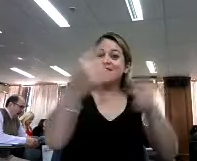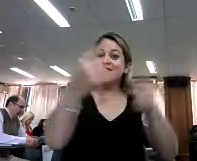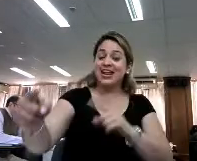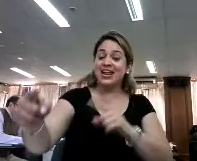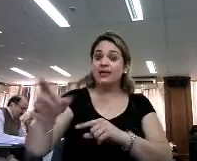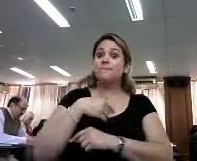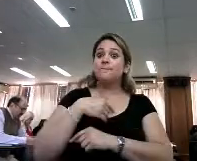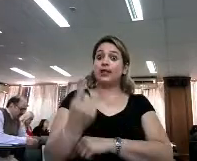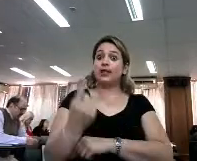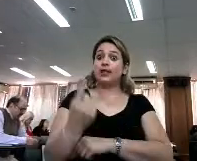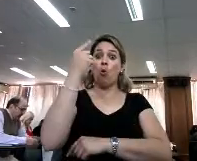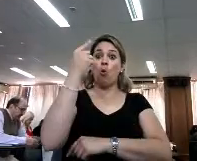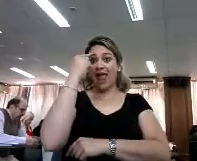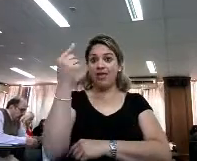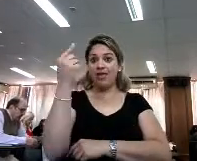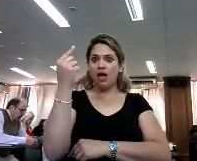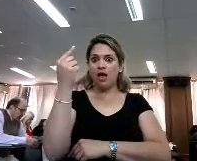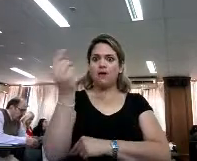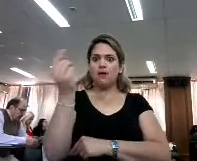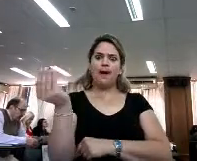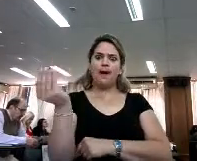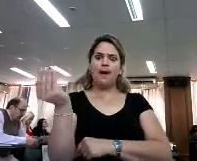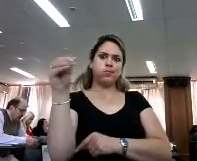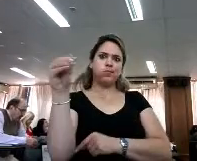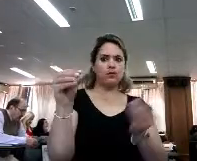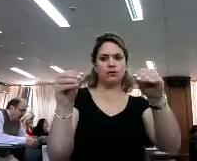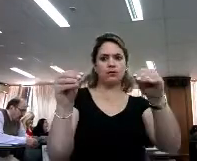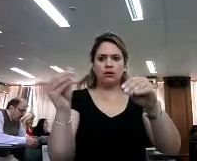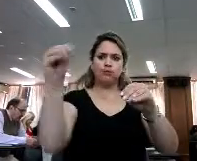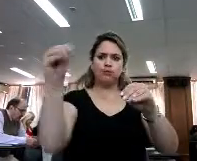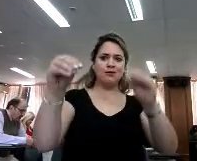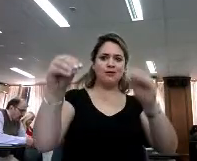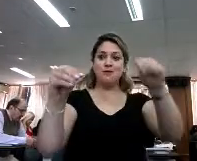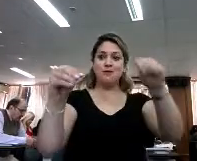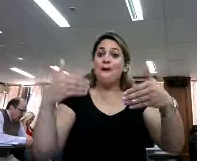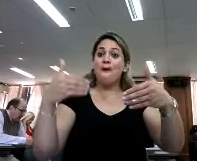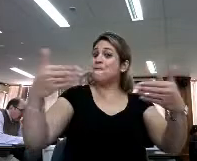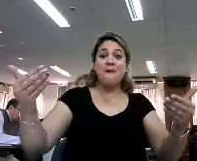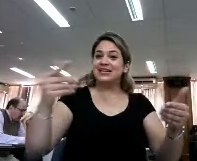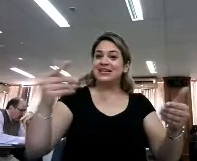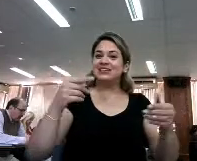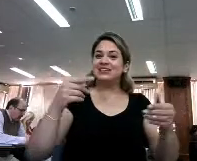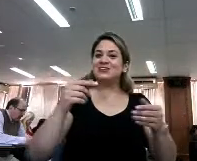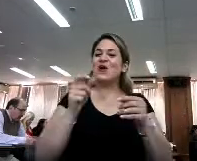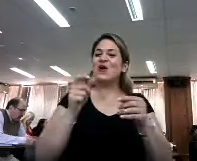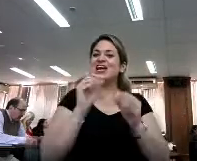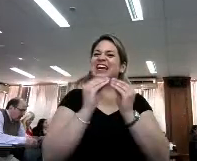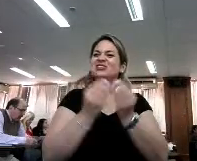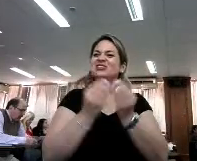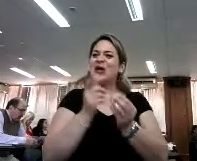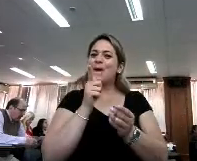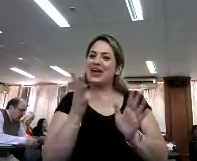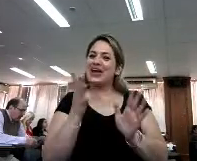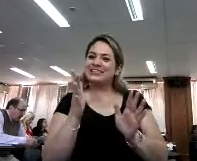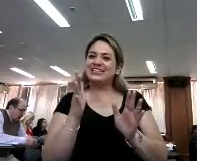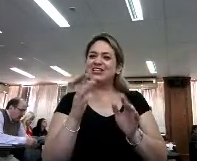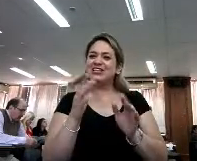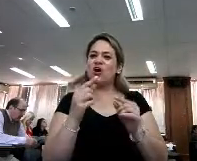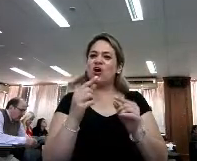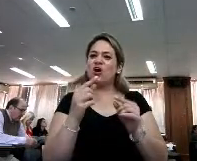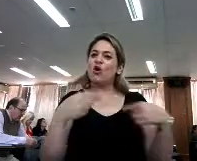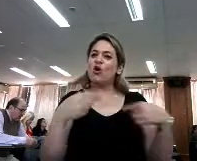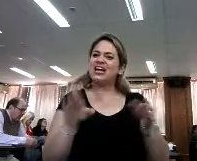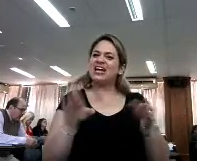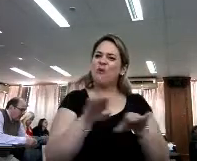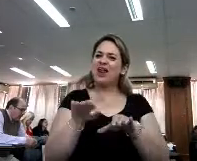esa idea nos lleva a resultados parecidos, similares, con puntos en común, pero necesariamente